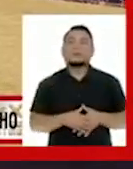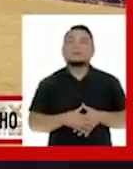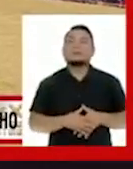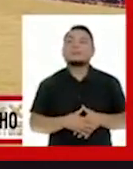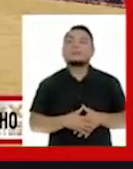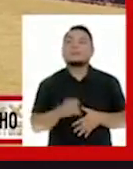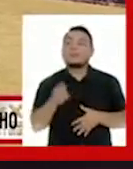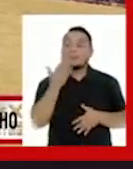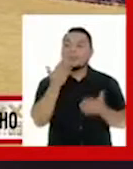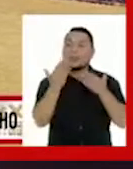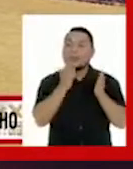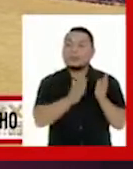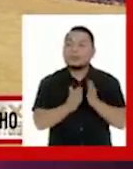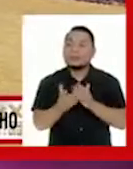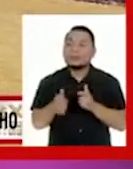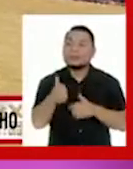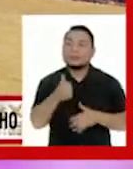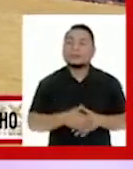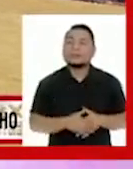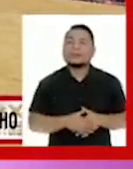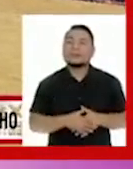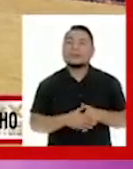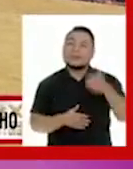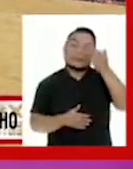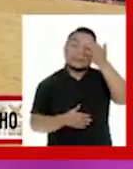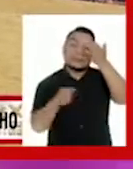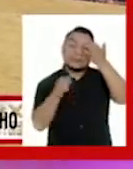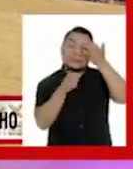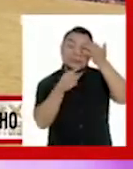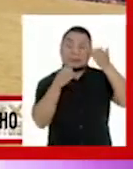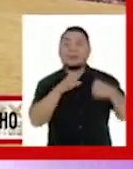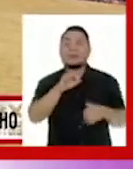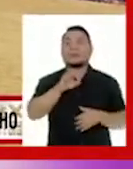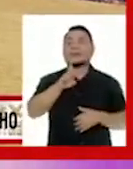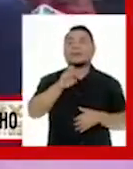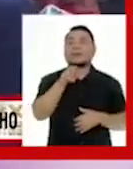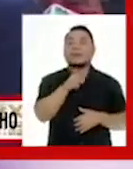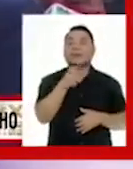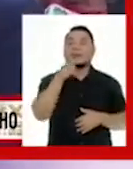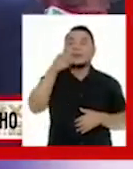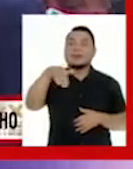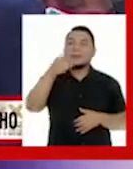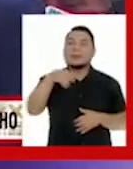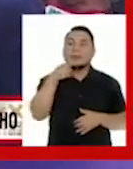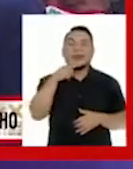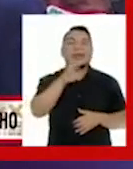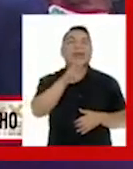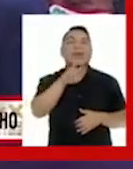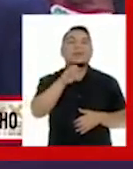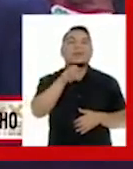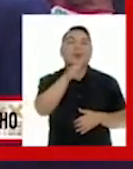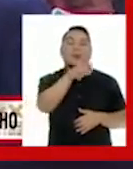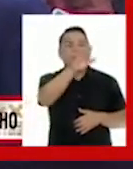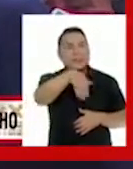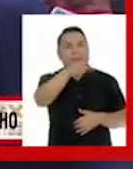las presiones que tampoco pueden ser subestimadas, son presiones enormes, enormes obstáculos, desafíos y amenazas que se ciernen